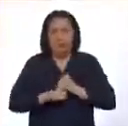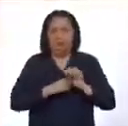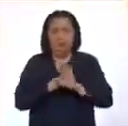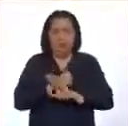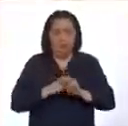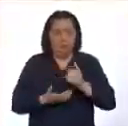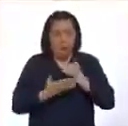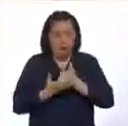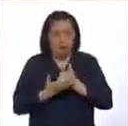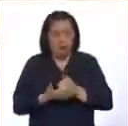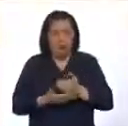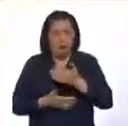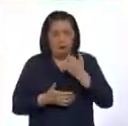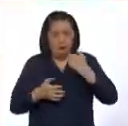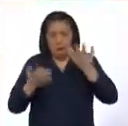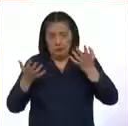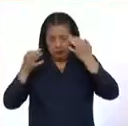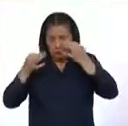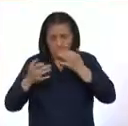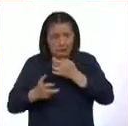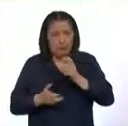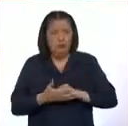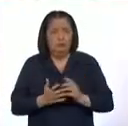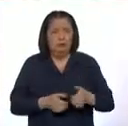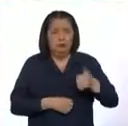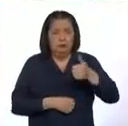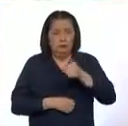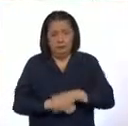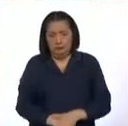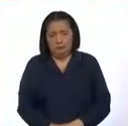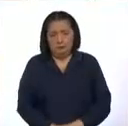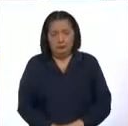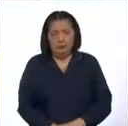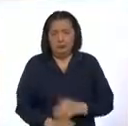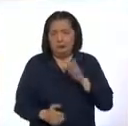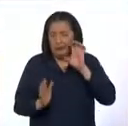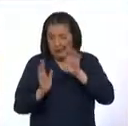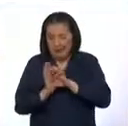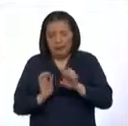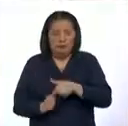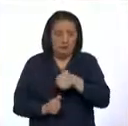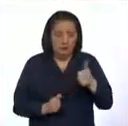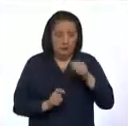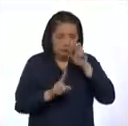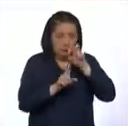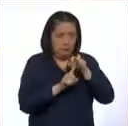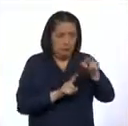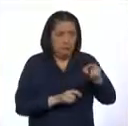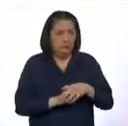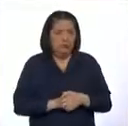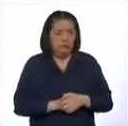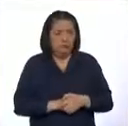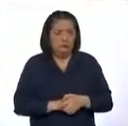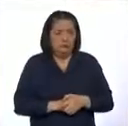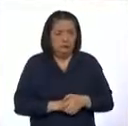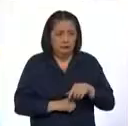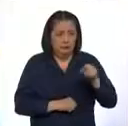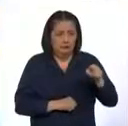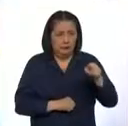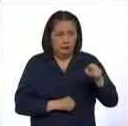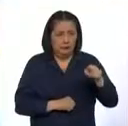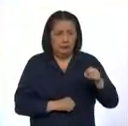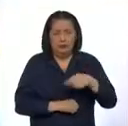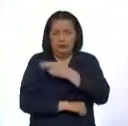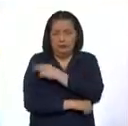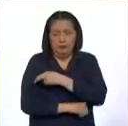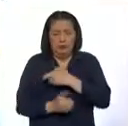para la ayuda y mejor toma de información con las autoridades locales. Aquí, por ejemplo, podemos darnos cuenta el centro de salud